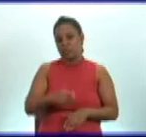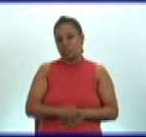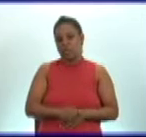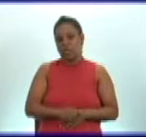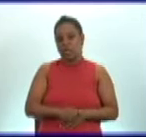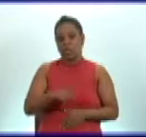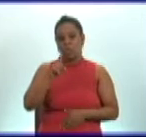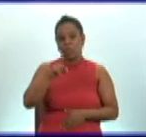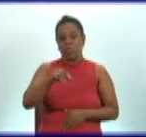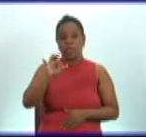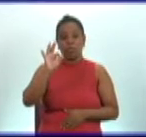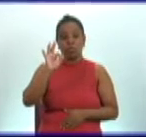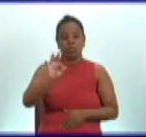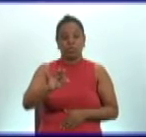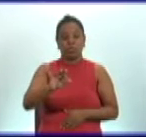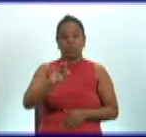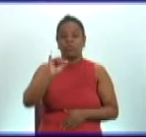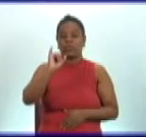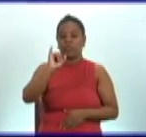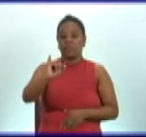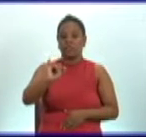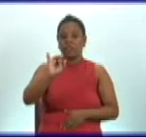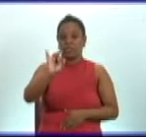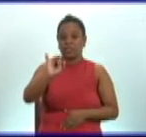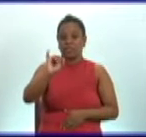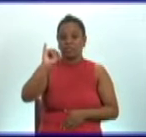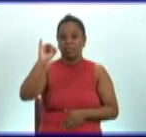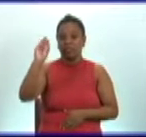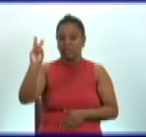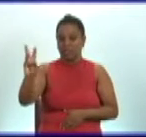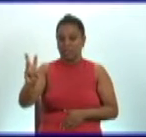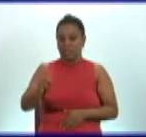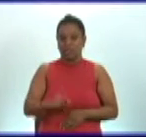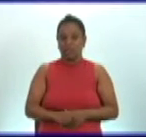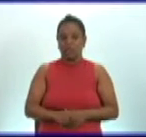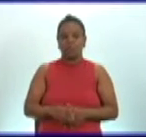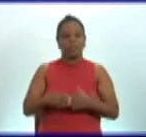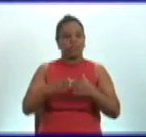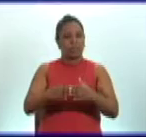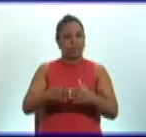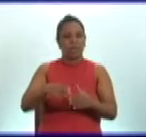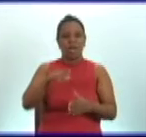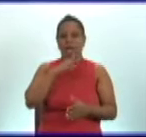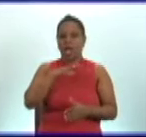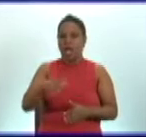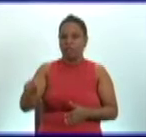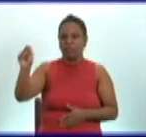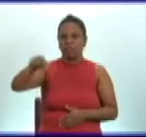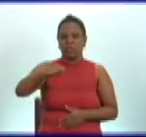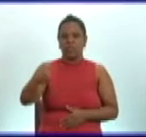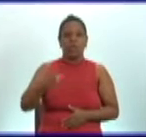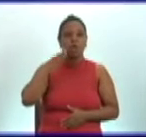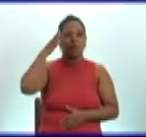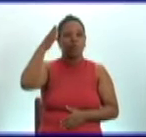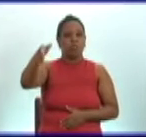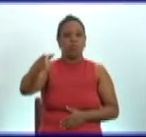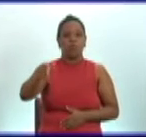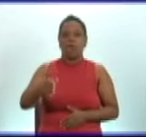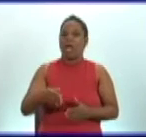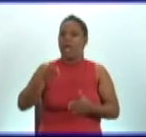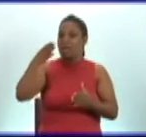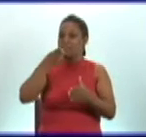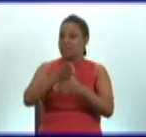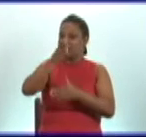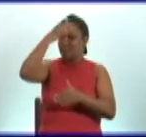1873, el vapor Virginio pues, fue capturado en aguas inglesas y conducido a Santiago de Cuba. Esta tripulación, muchachos, ya